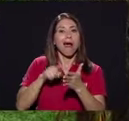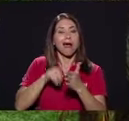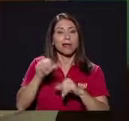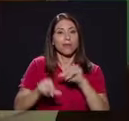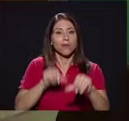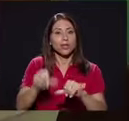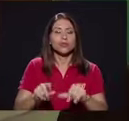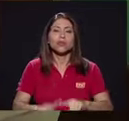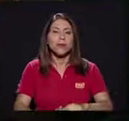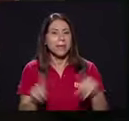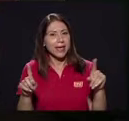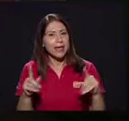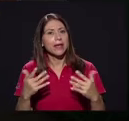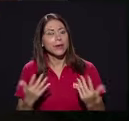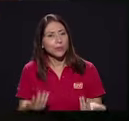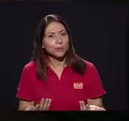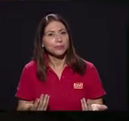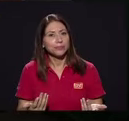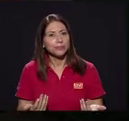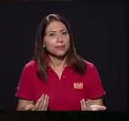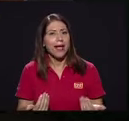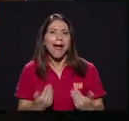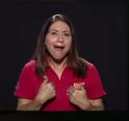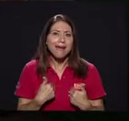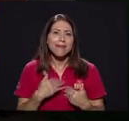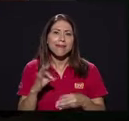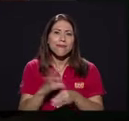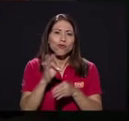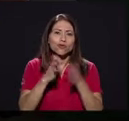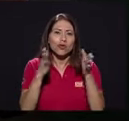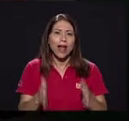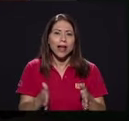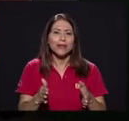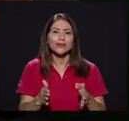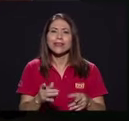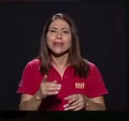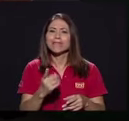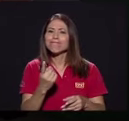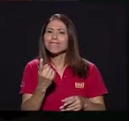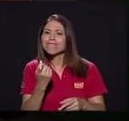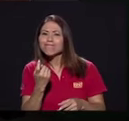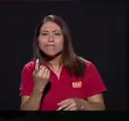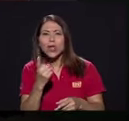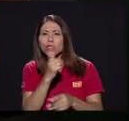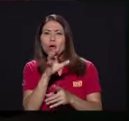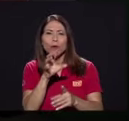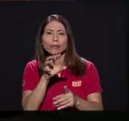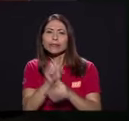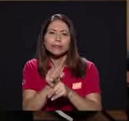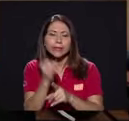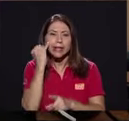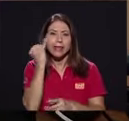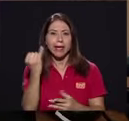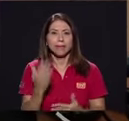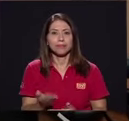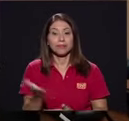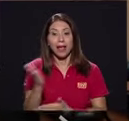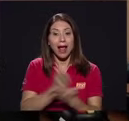hay funcionarios que no están captando la idea, algunos